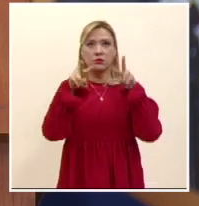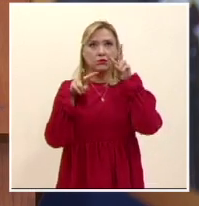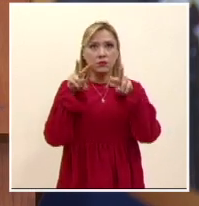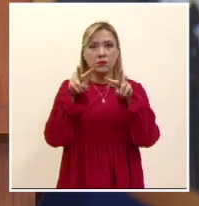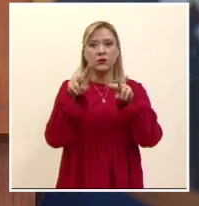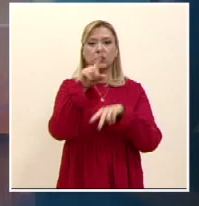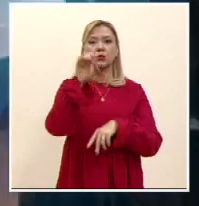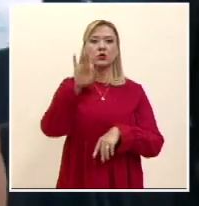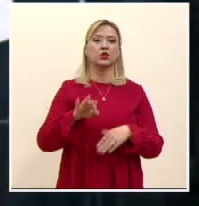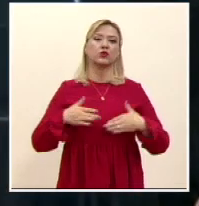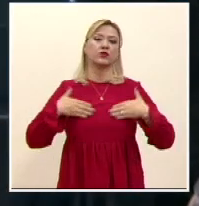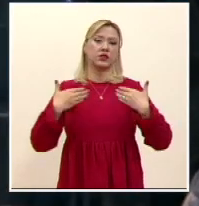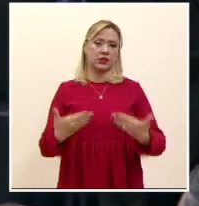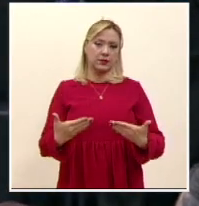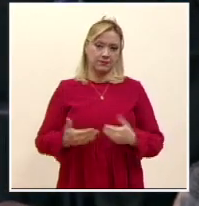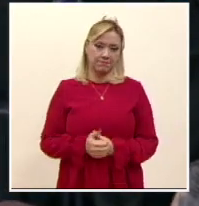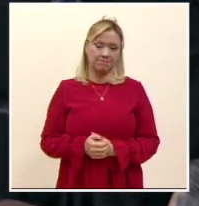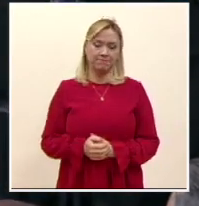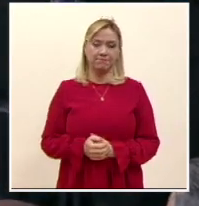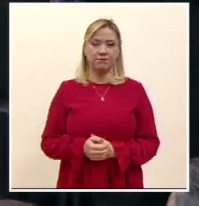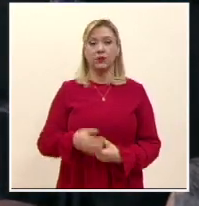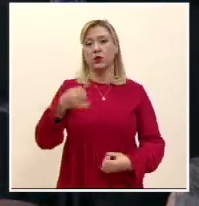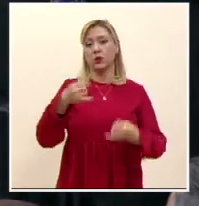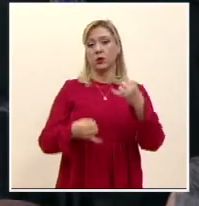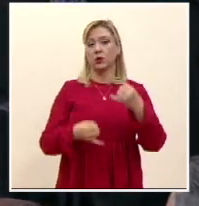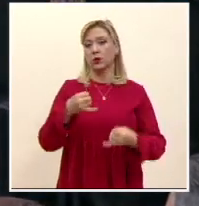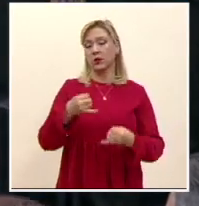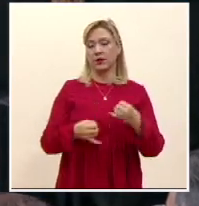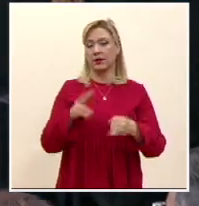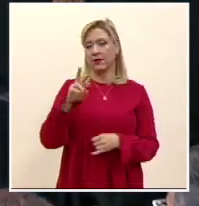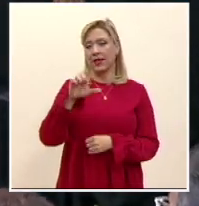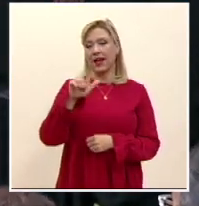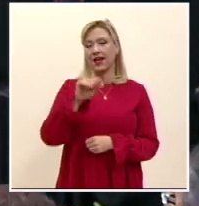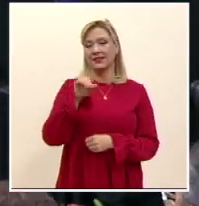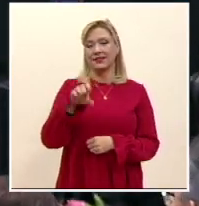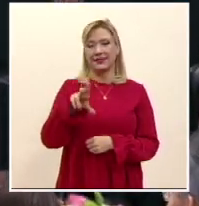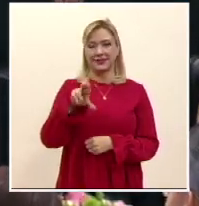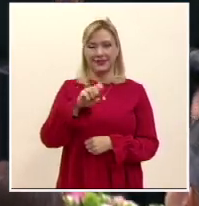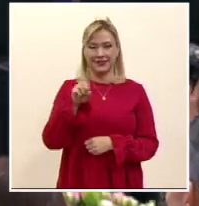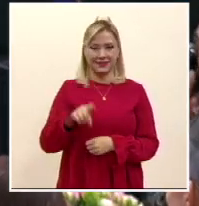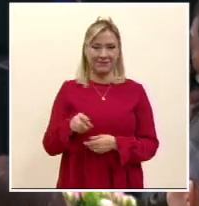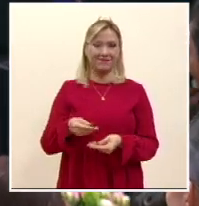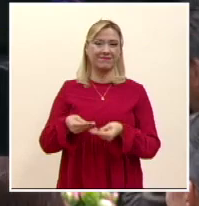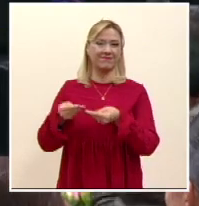en nosotros. Jueza Juana Fuentes Velázquez.